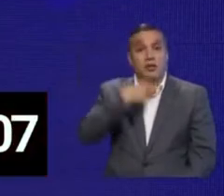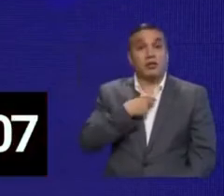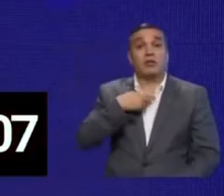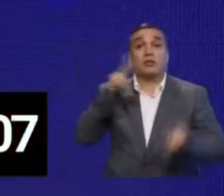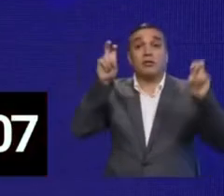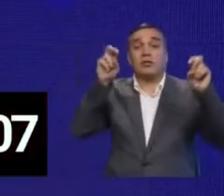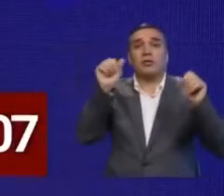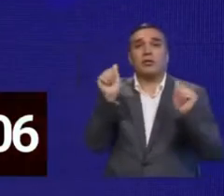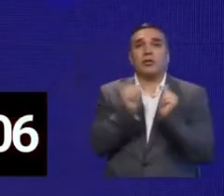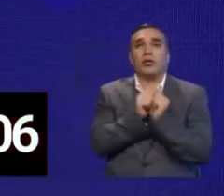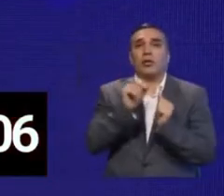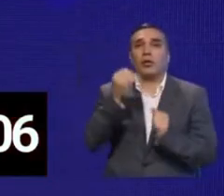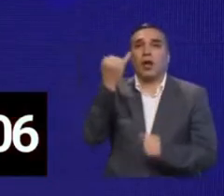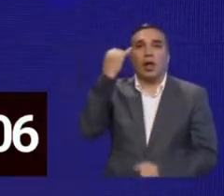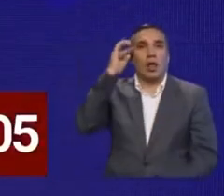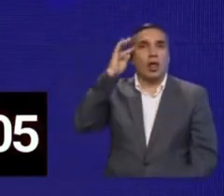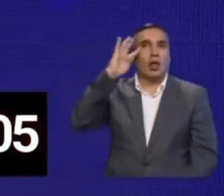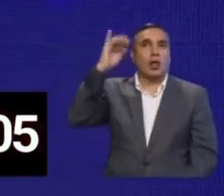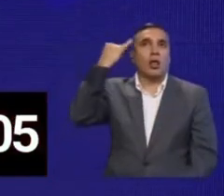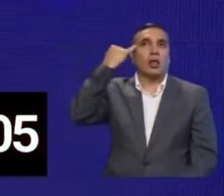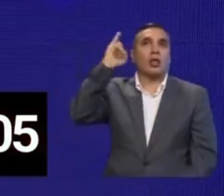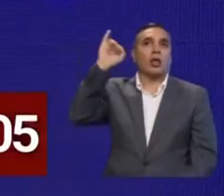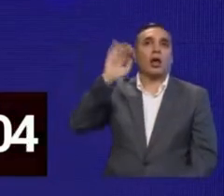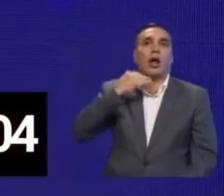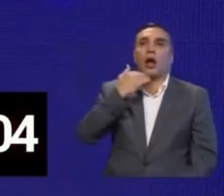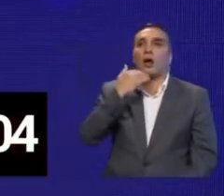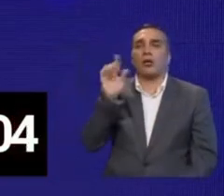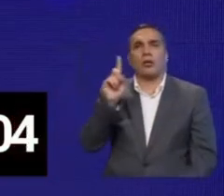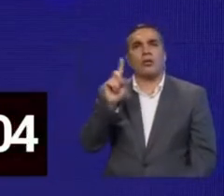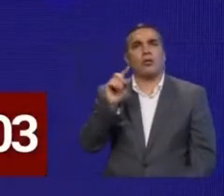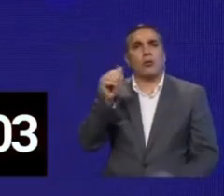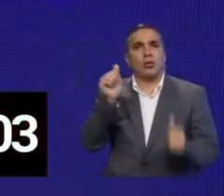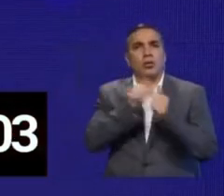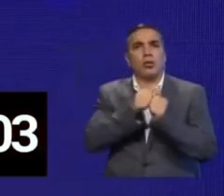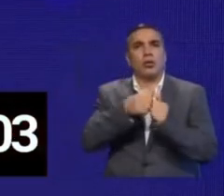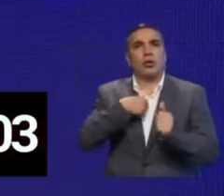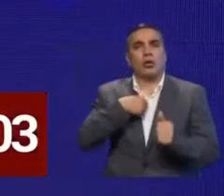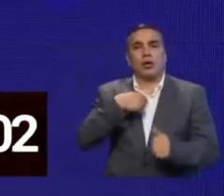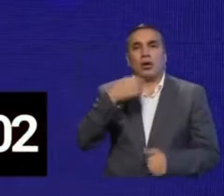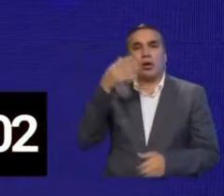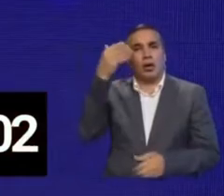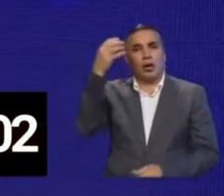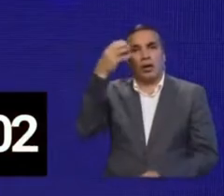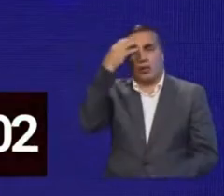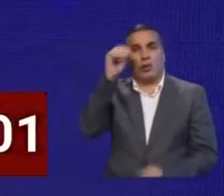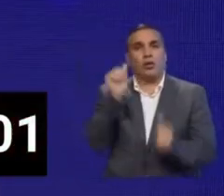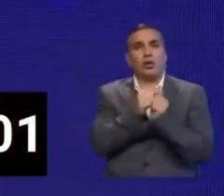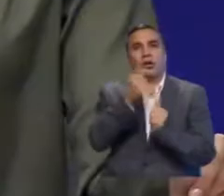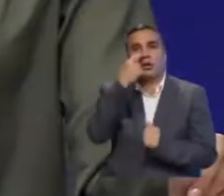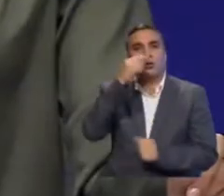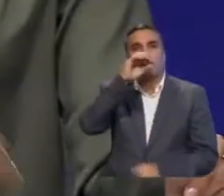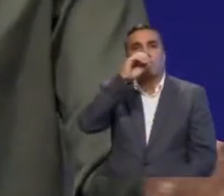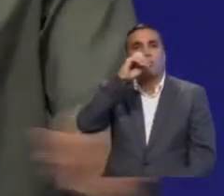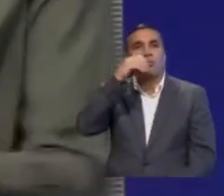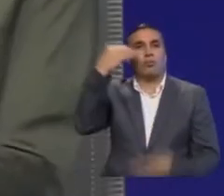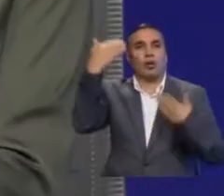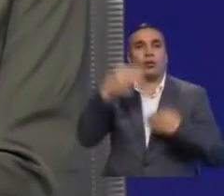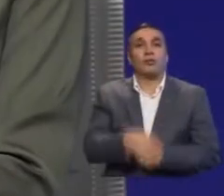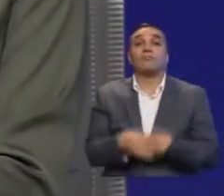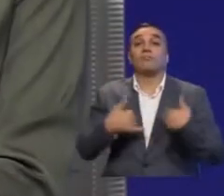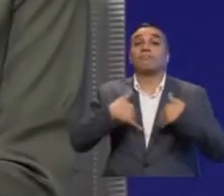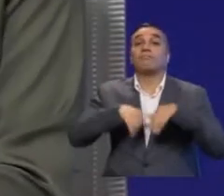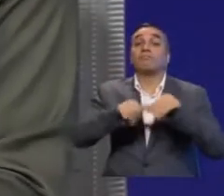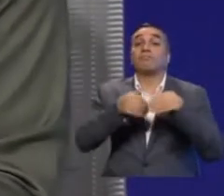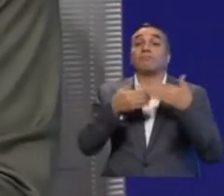con no con ideologización, no con educación atendiendo a intereses políticos, sino prácticos. Continuamos ahora con el